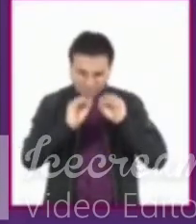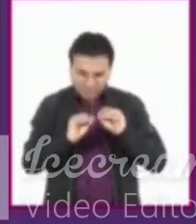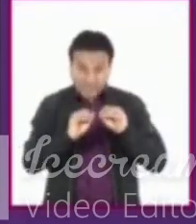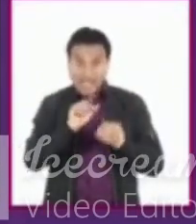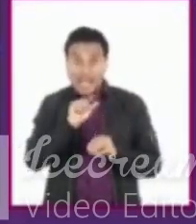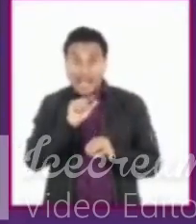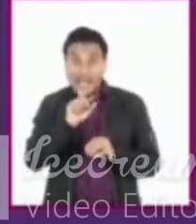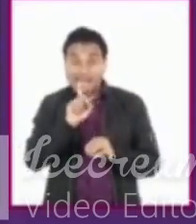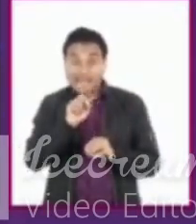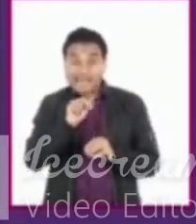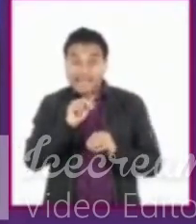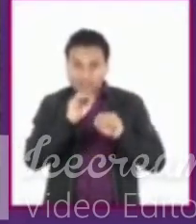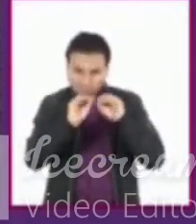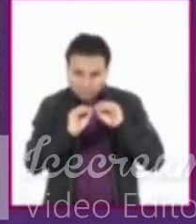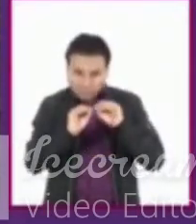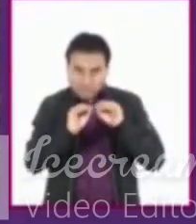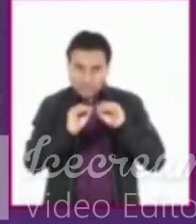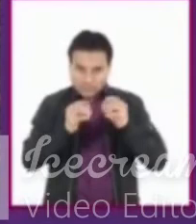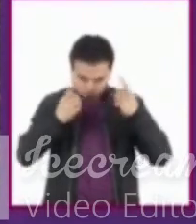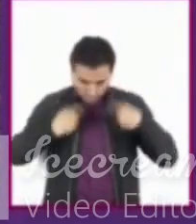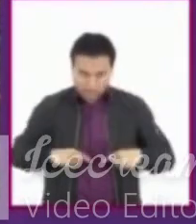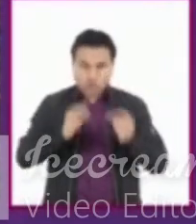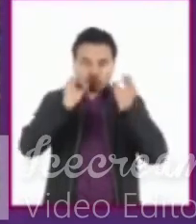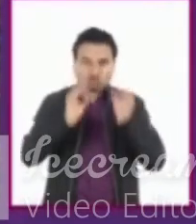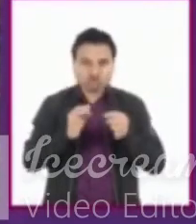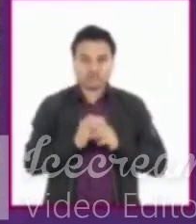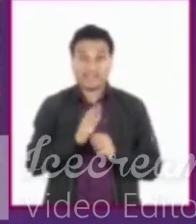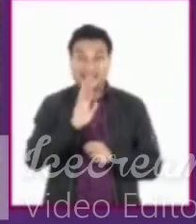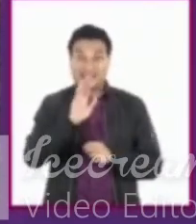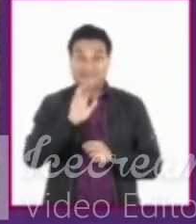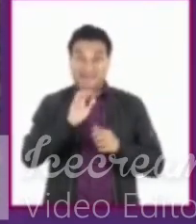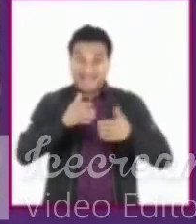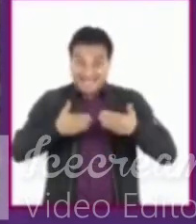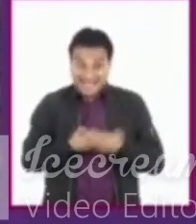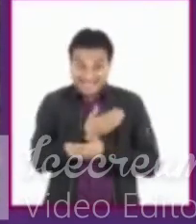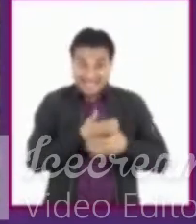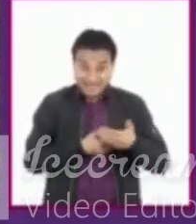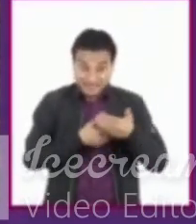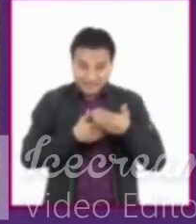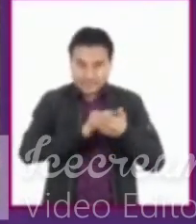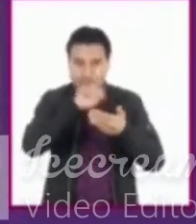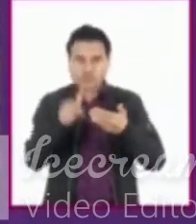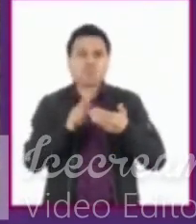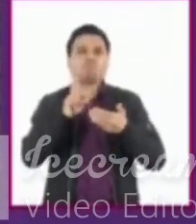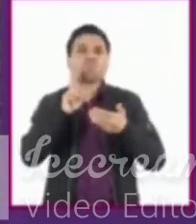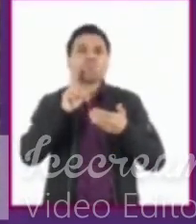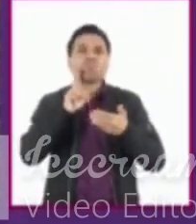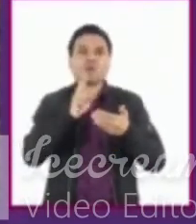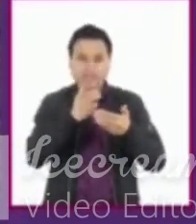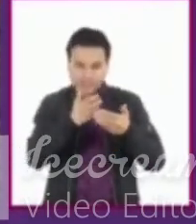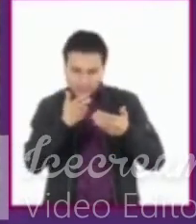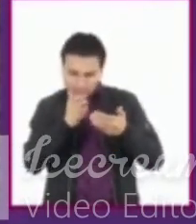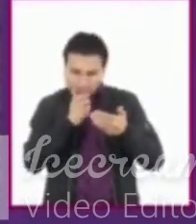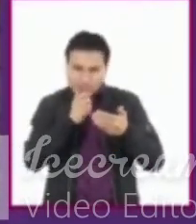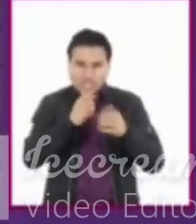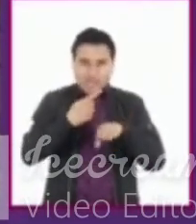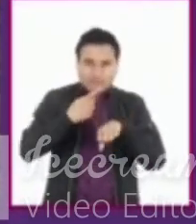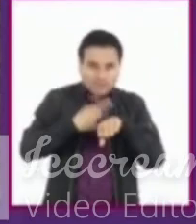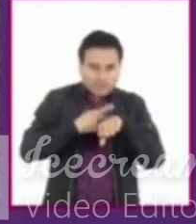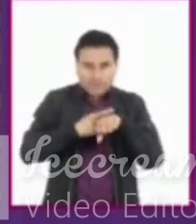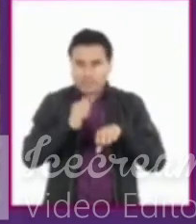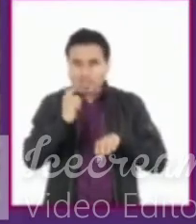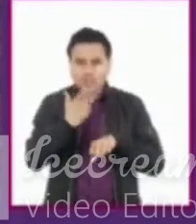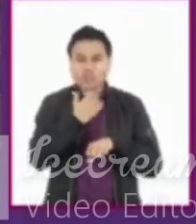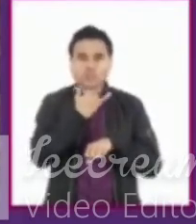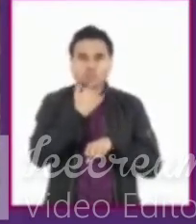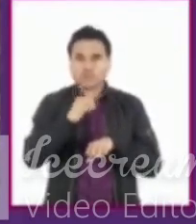manipulación genética. Al nacer, los bebés son sometidos a una prueba que determina en segundos la probabilidad de que sufran alguna enfermedad